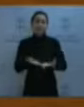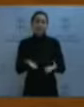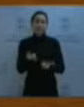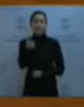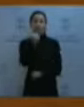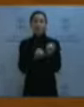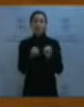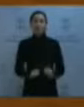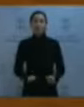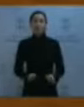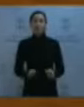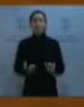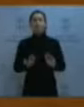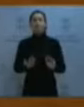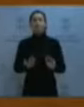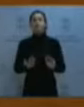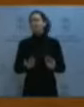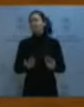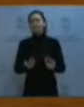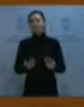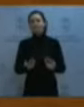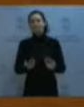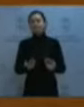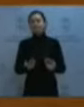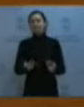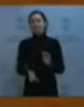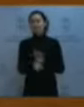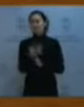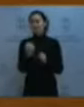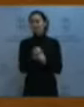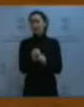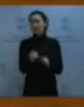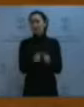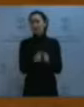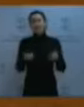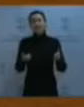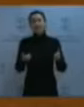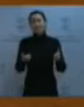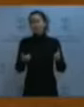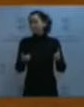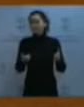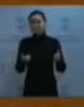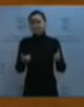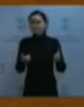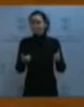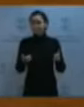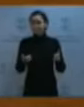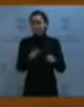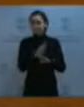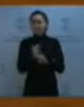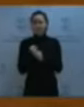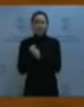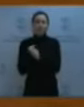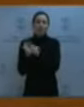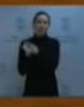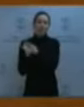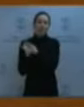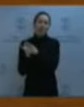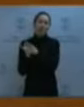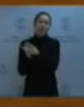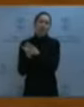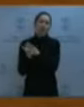muy pocas oportunidades más de empleo y que nos va a seguir lastrando y nos va a obligar a seguir estando en la